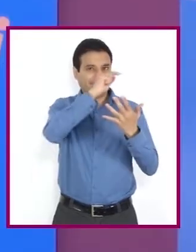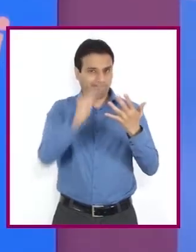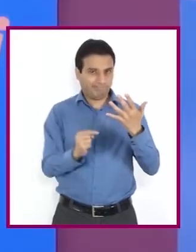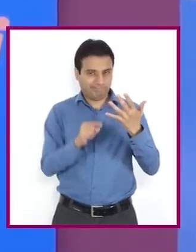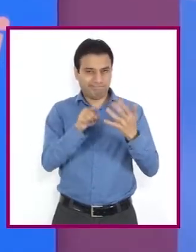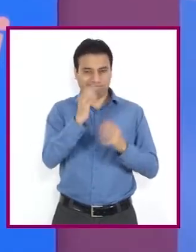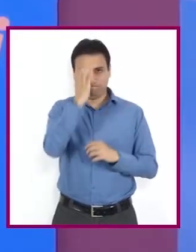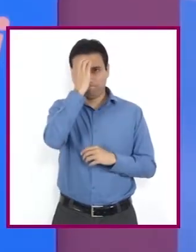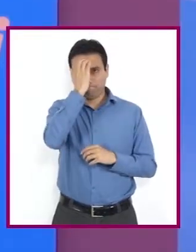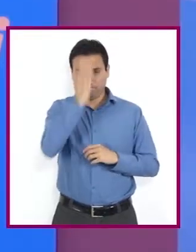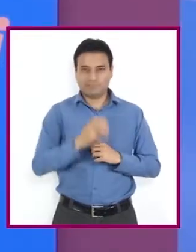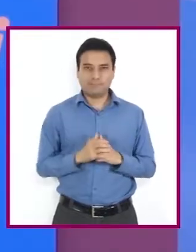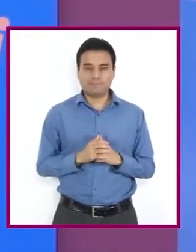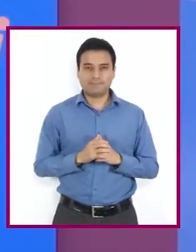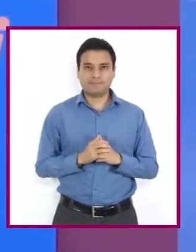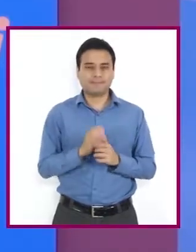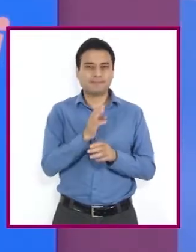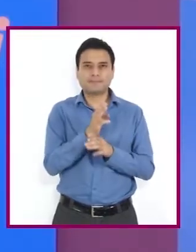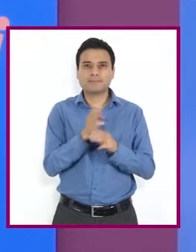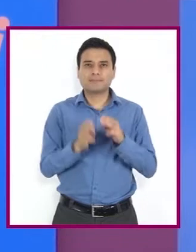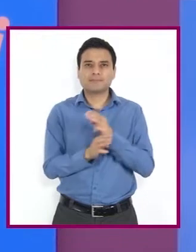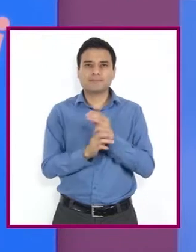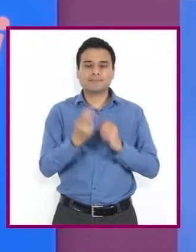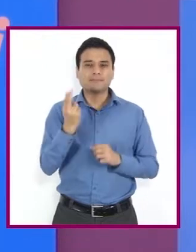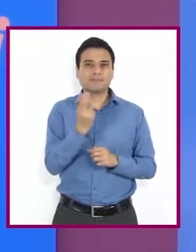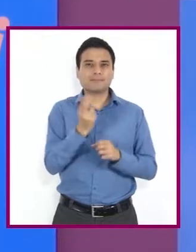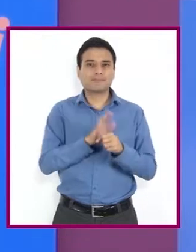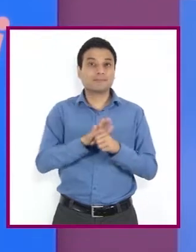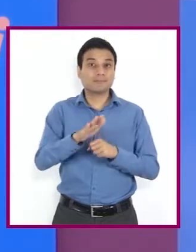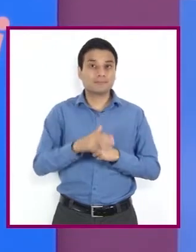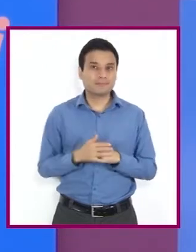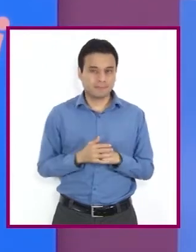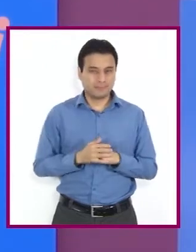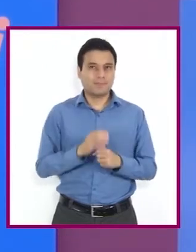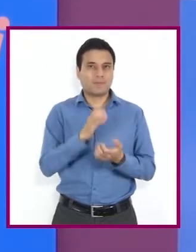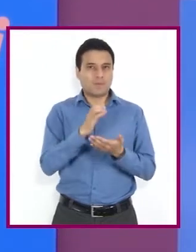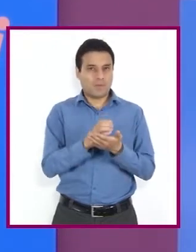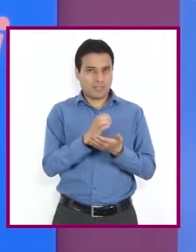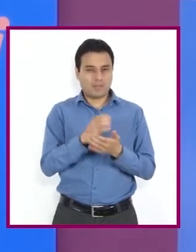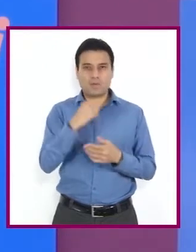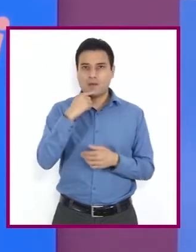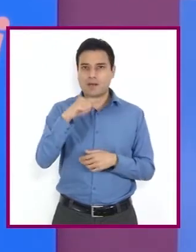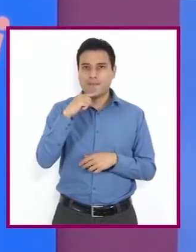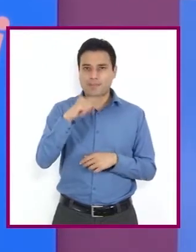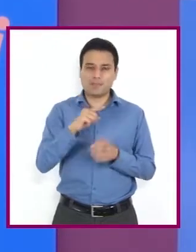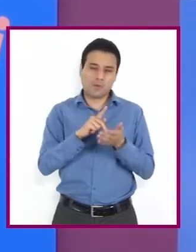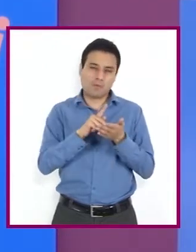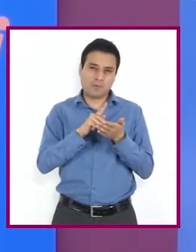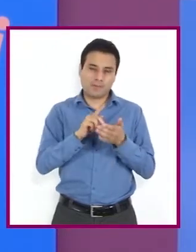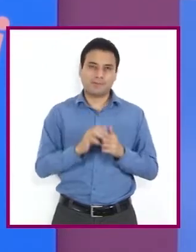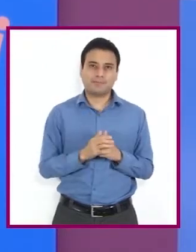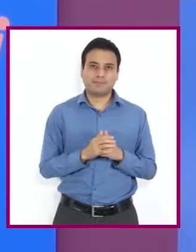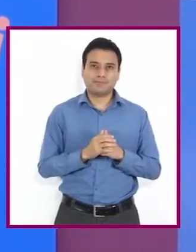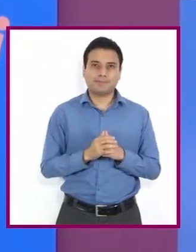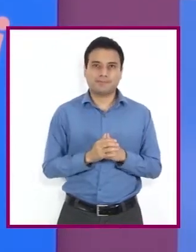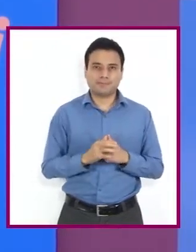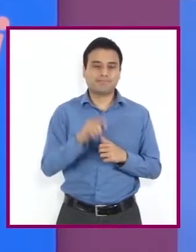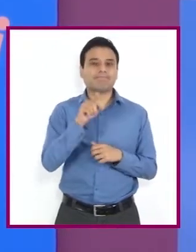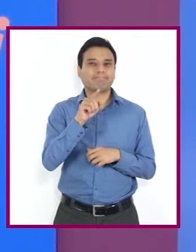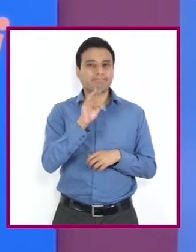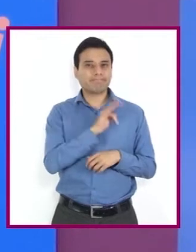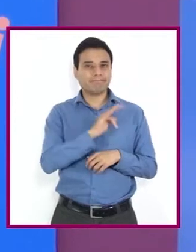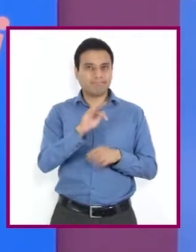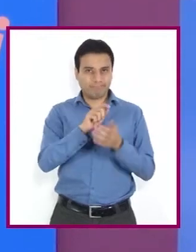Los materiales que van a necesitar para esta sesión son cuaderno y lápiz o bolígrafo para que puedan tomar